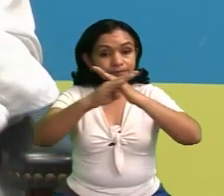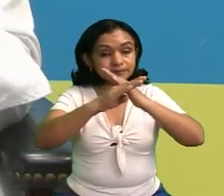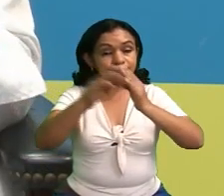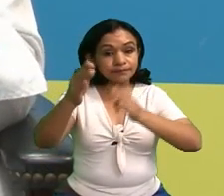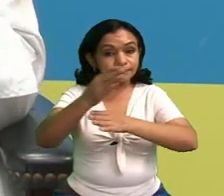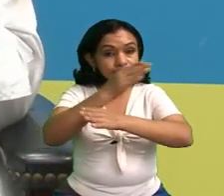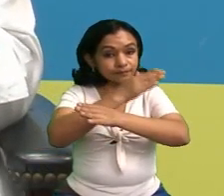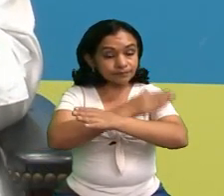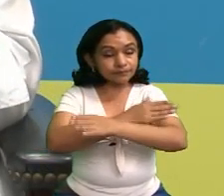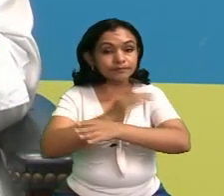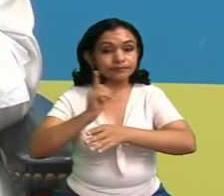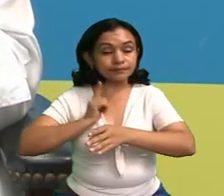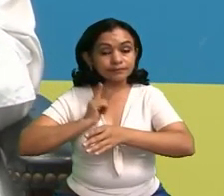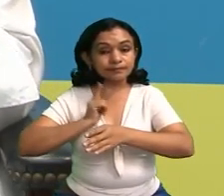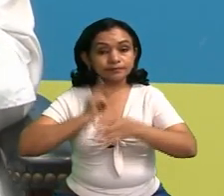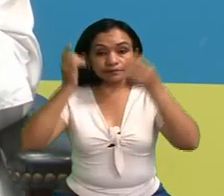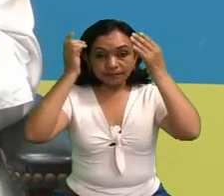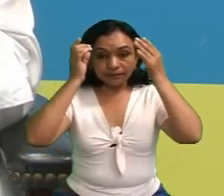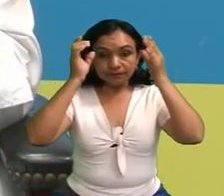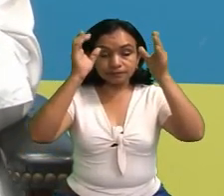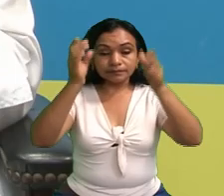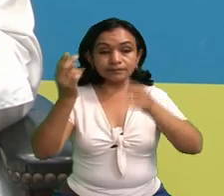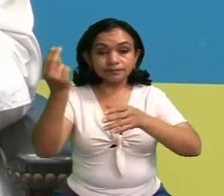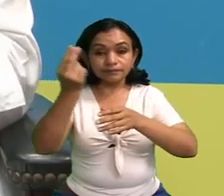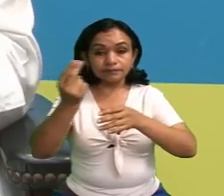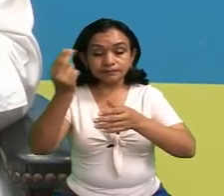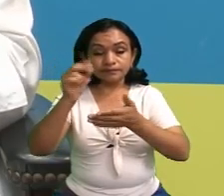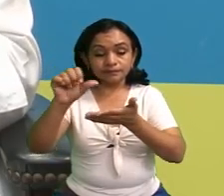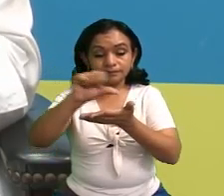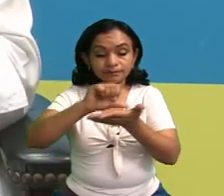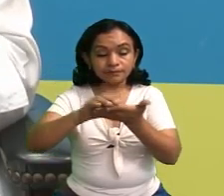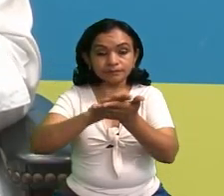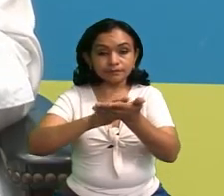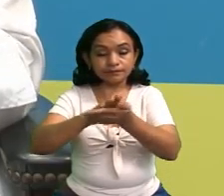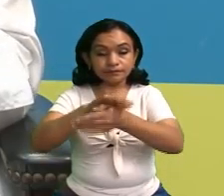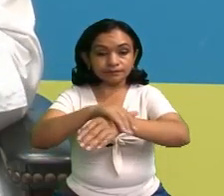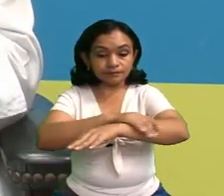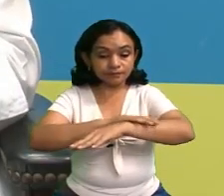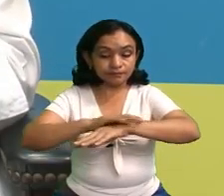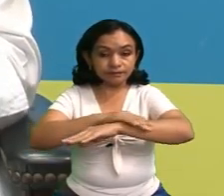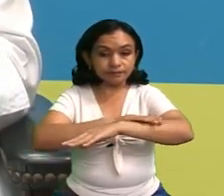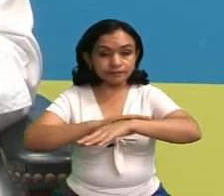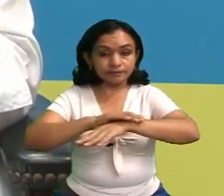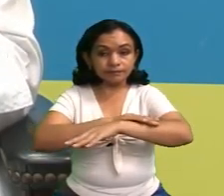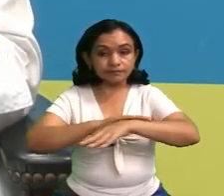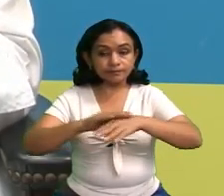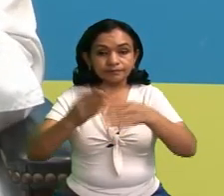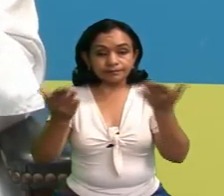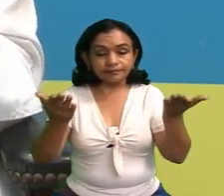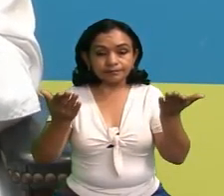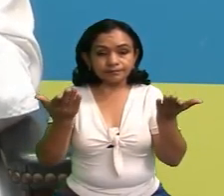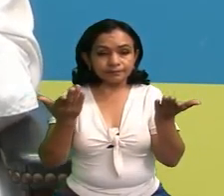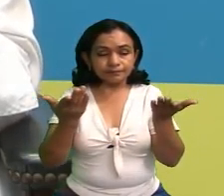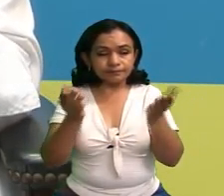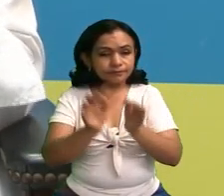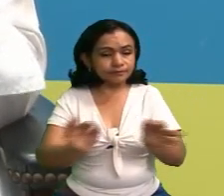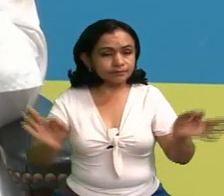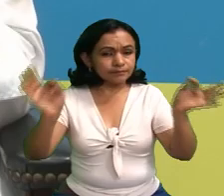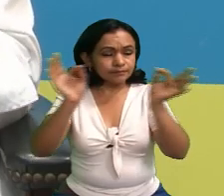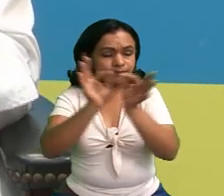pequeño tenemos la cultura de la aplicación de cremas hidratantes. El costo de ella realmente no es tan